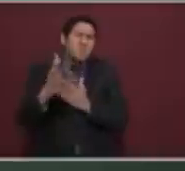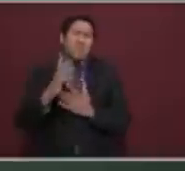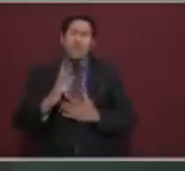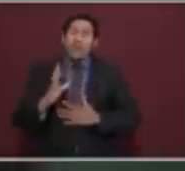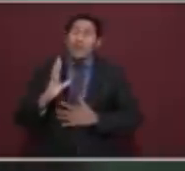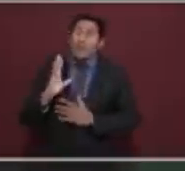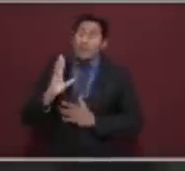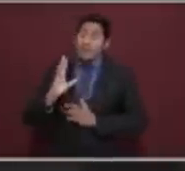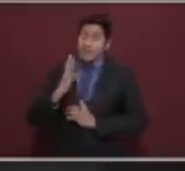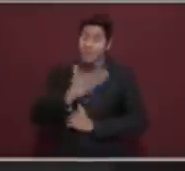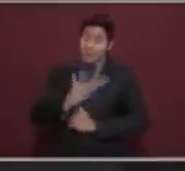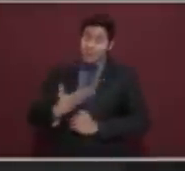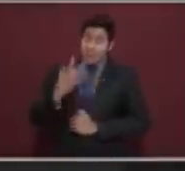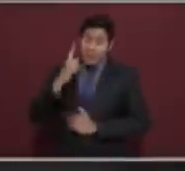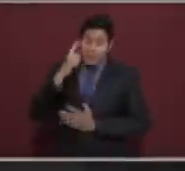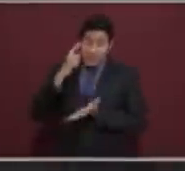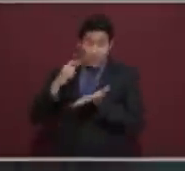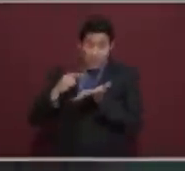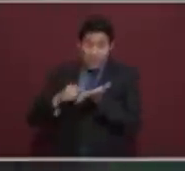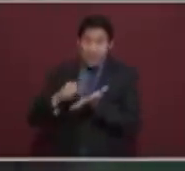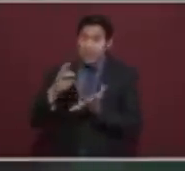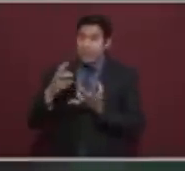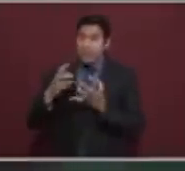bien consolidadas